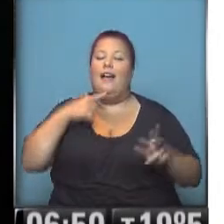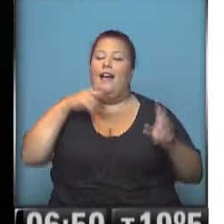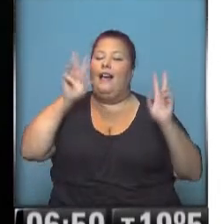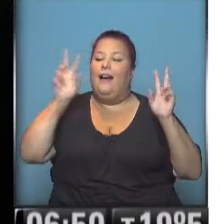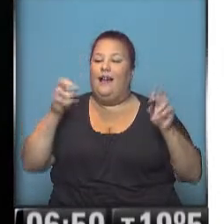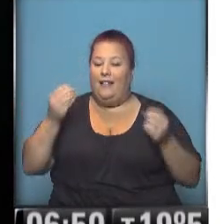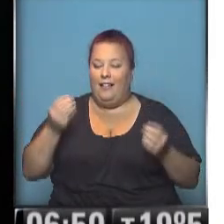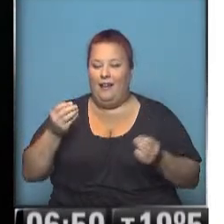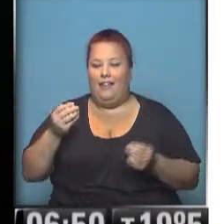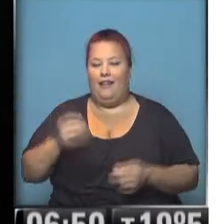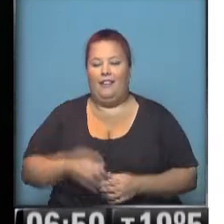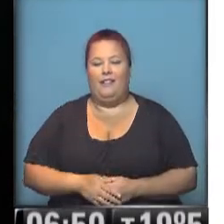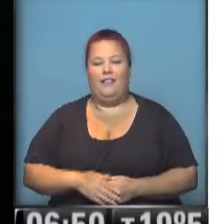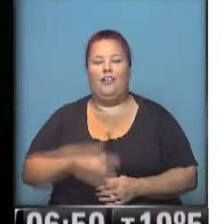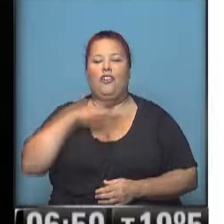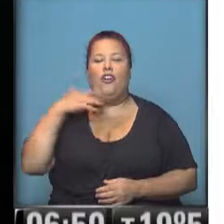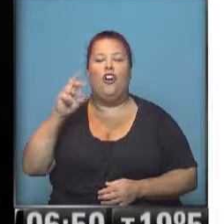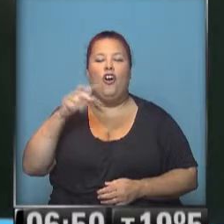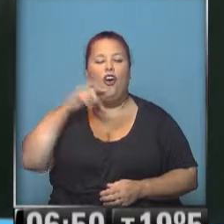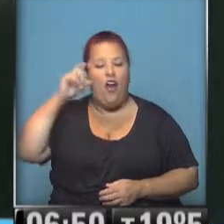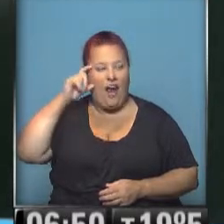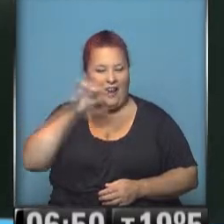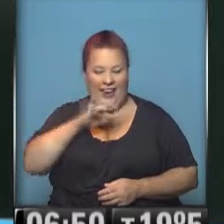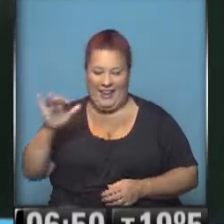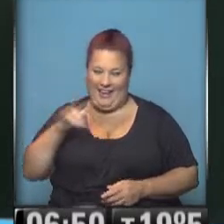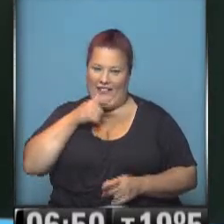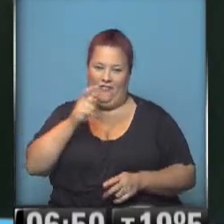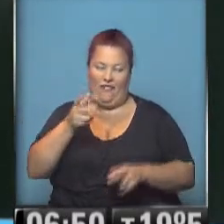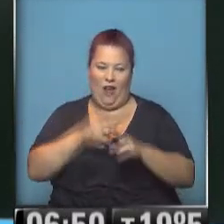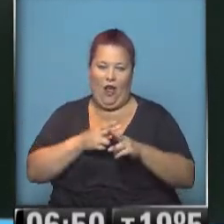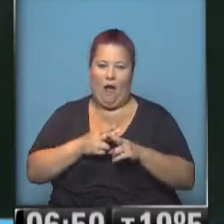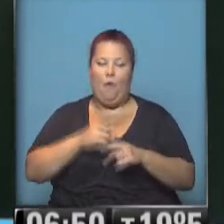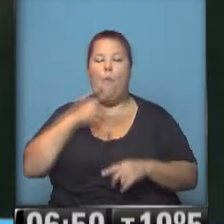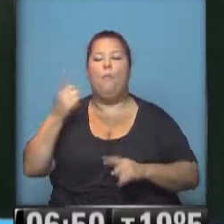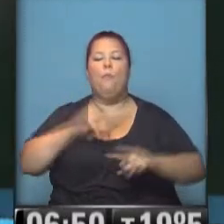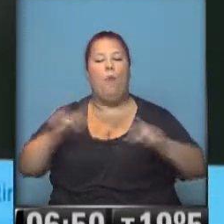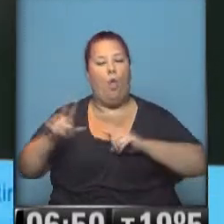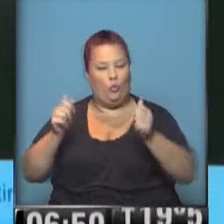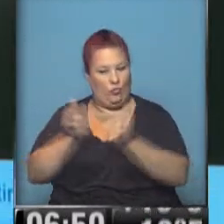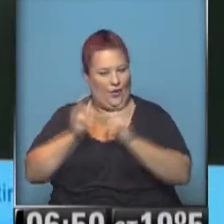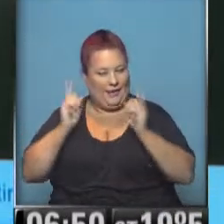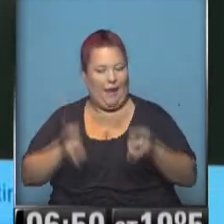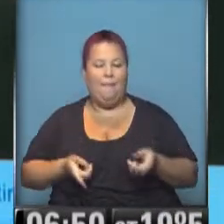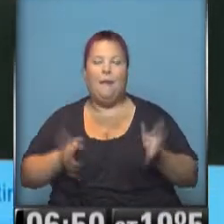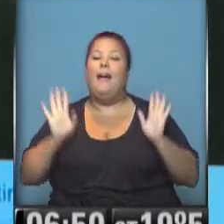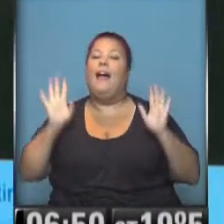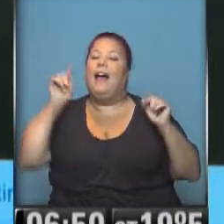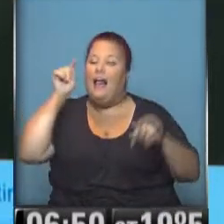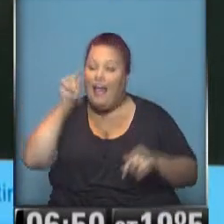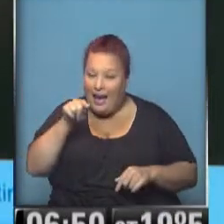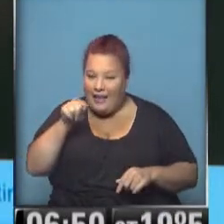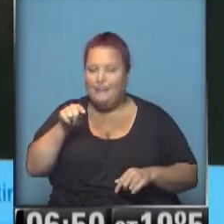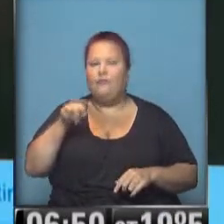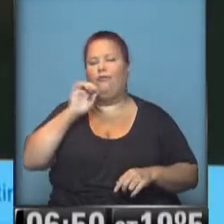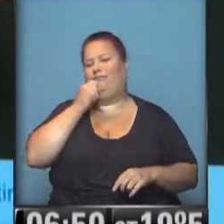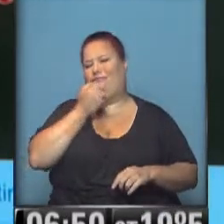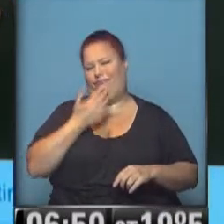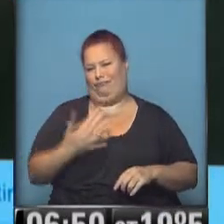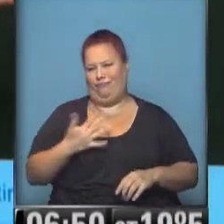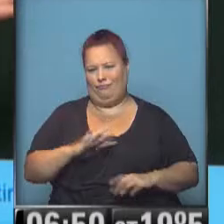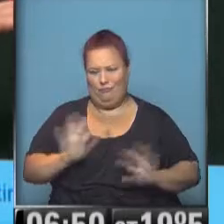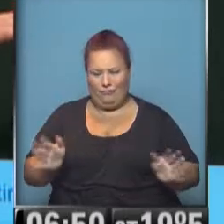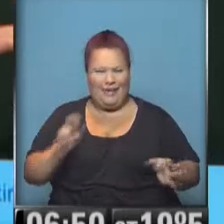iniciales. Jorge Stock. Jorge Stock, eso, las iniciales. Hay un productor que lo acompaña también, pero esto sí que vale la pena,